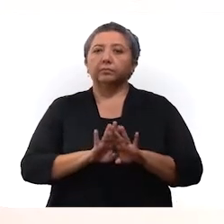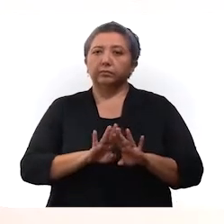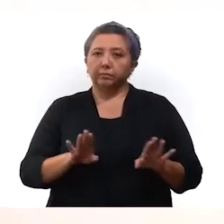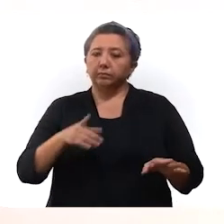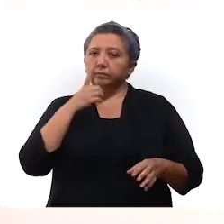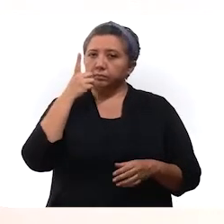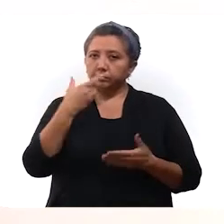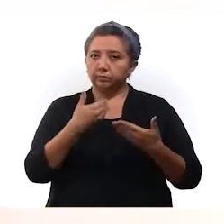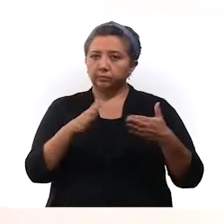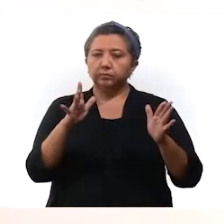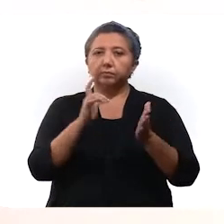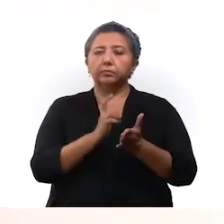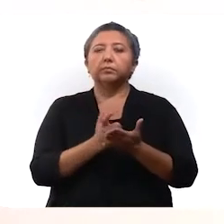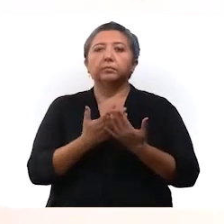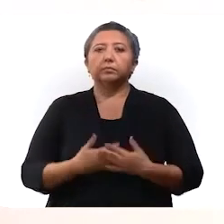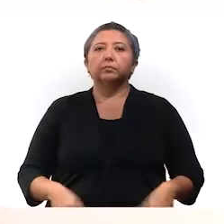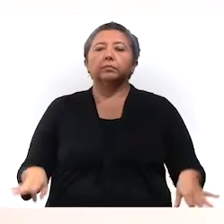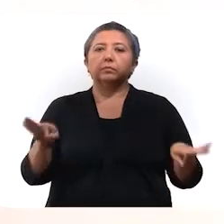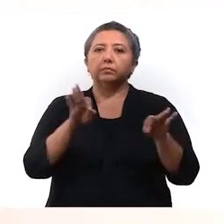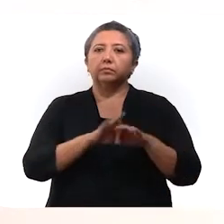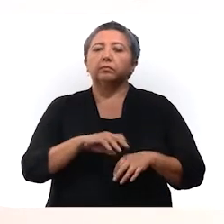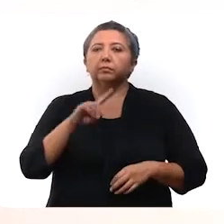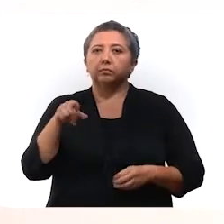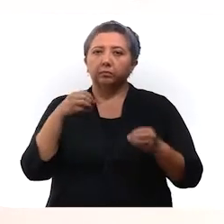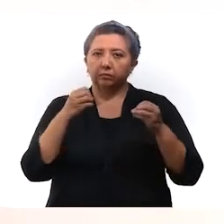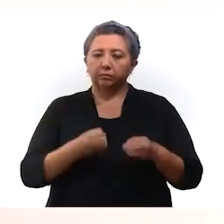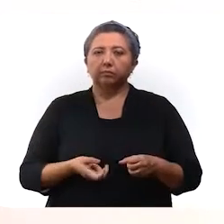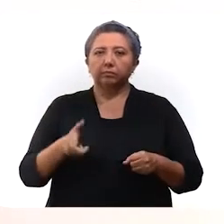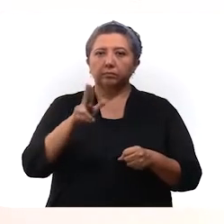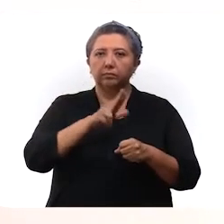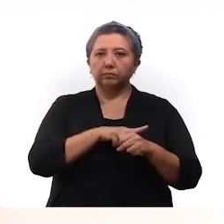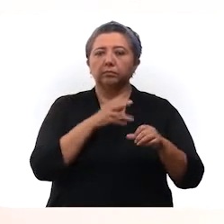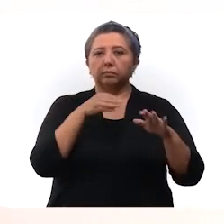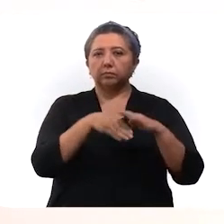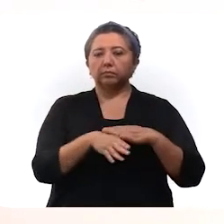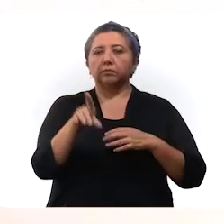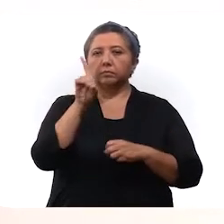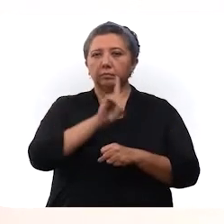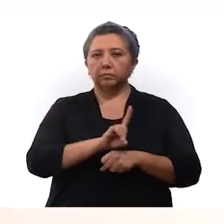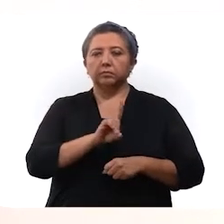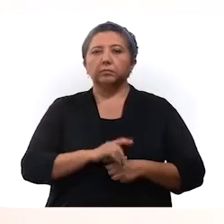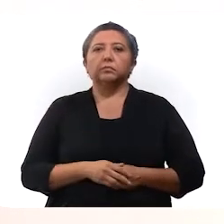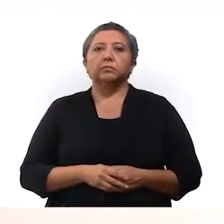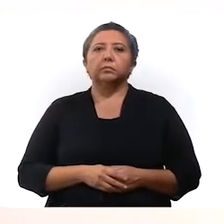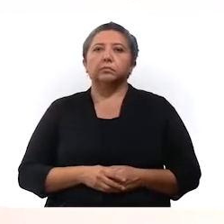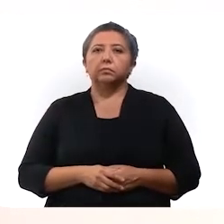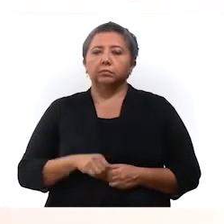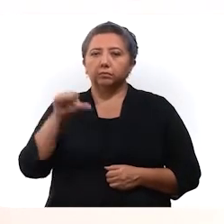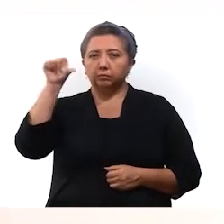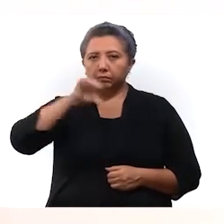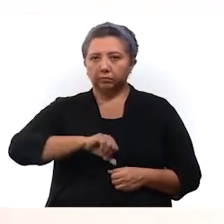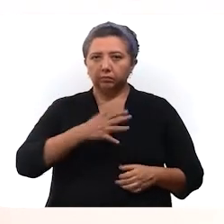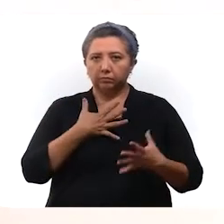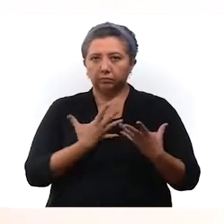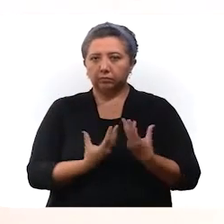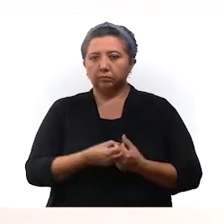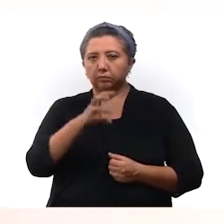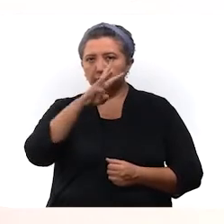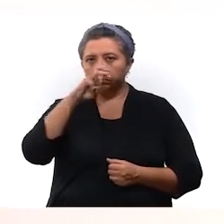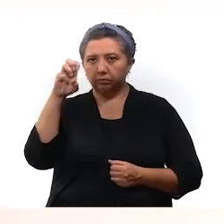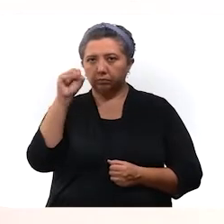se ha señalado en la reapertura económica, los datos más importantes son la ocupación hospitalaria y los ingresos diarios. El día de hoy